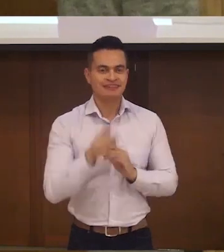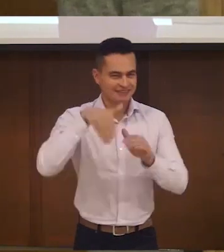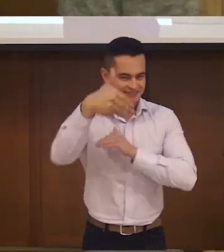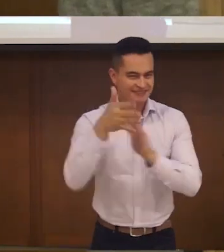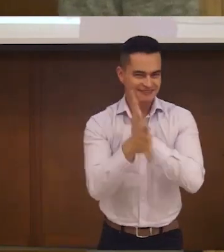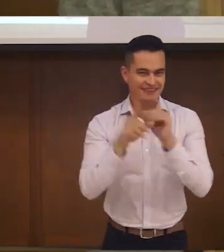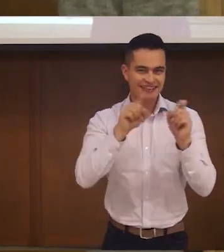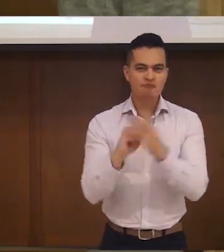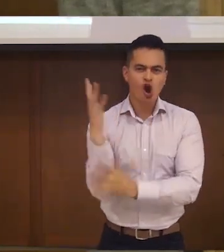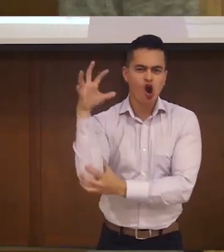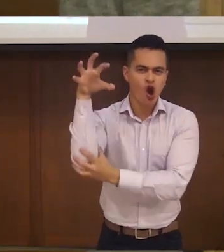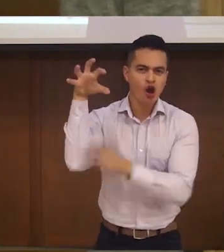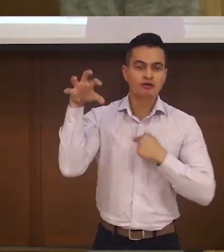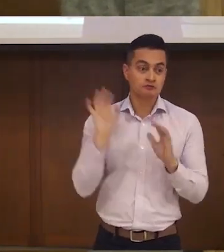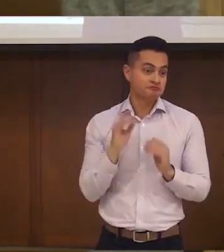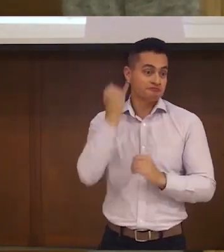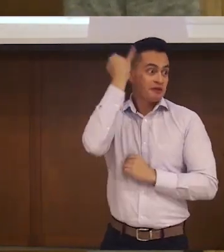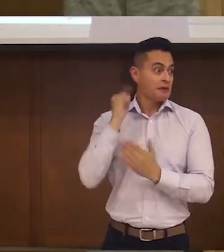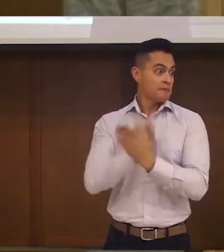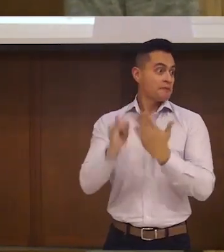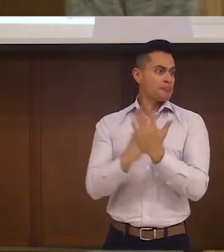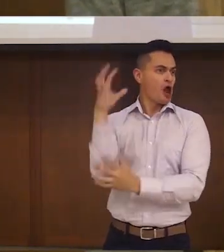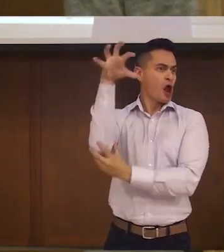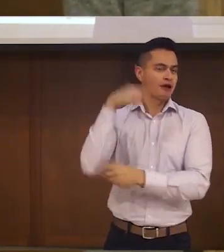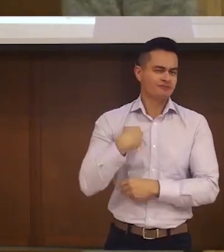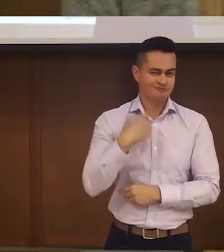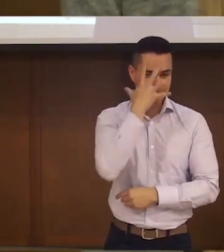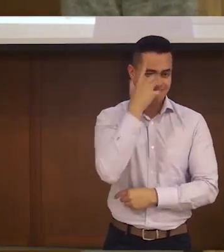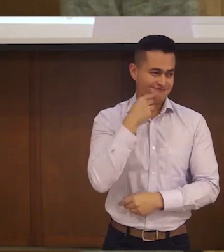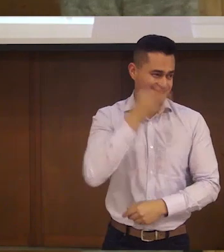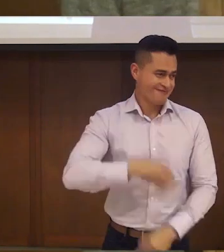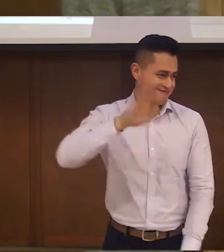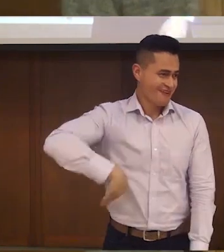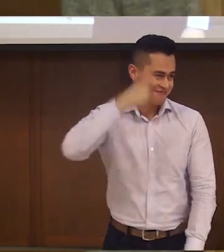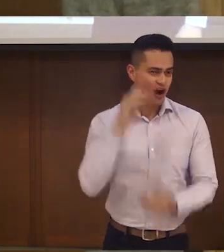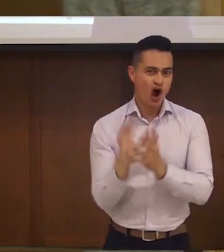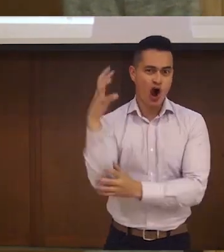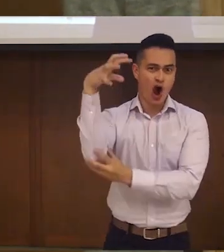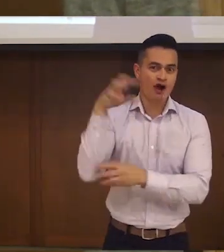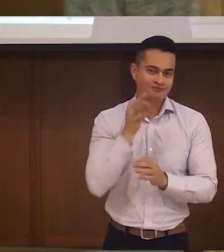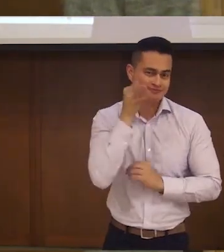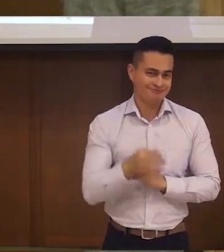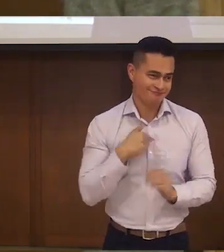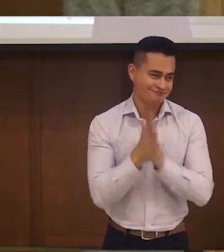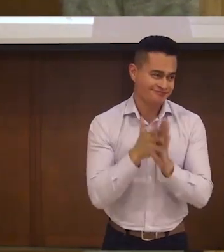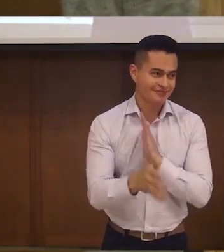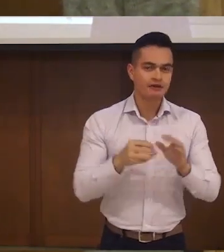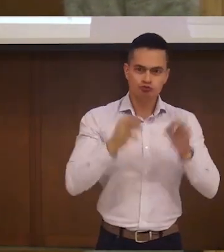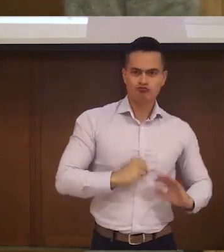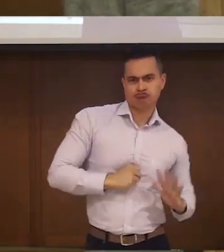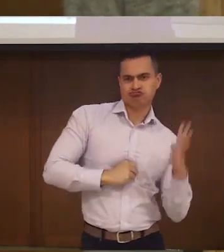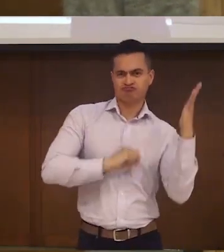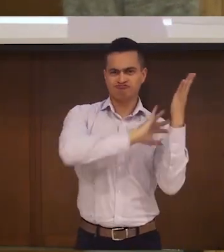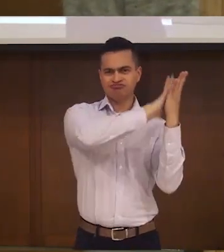lo del chamizo y el almendro, porque sí, no, sentí que quedé medio mal, que era lo que veía en la ventana. Voy a aclarar un poquito cómo era